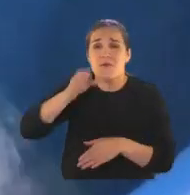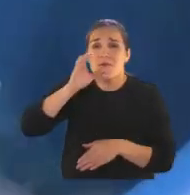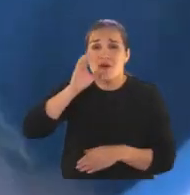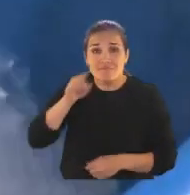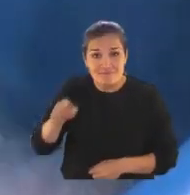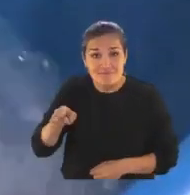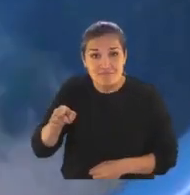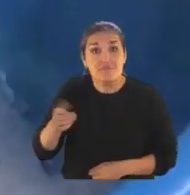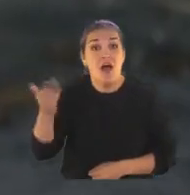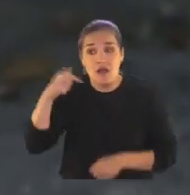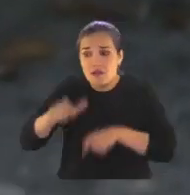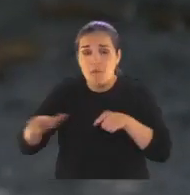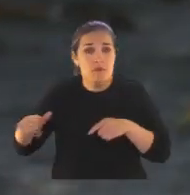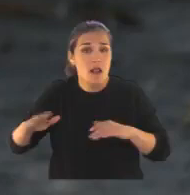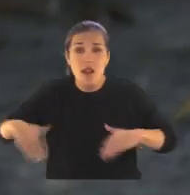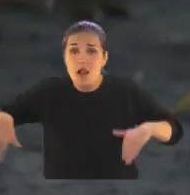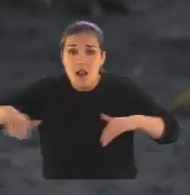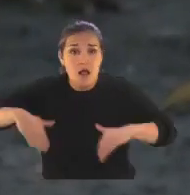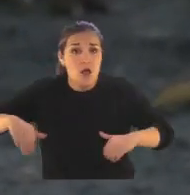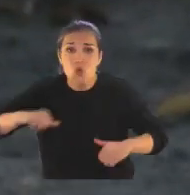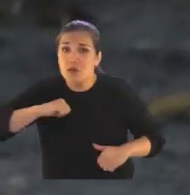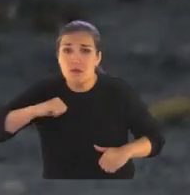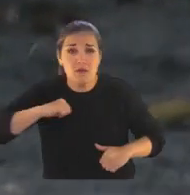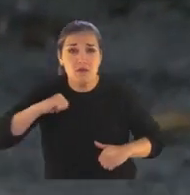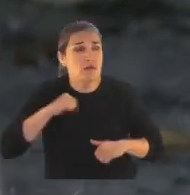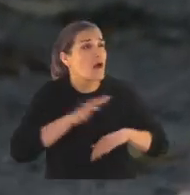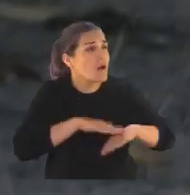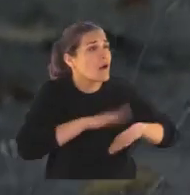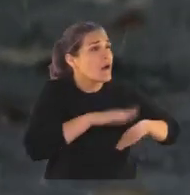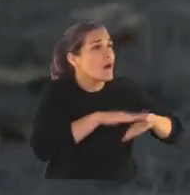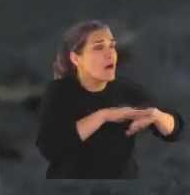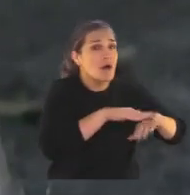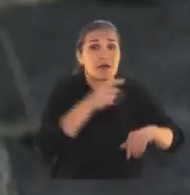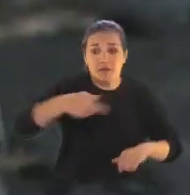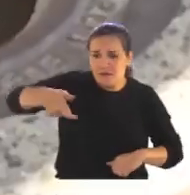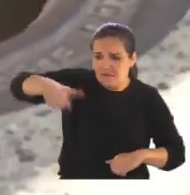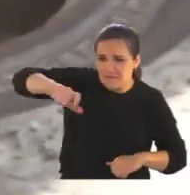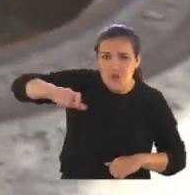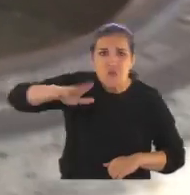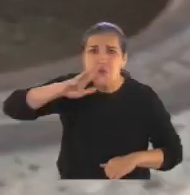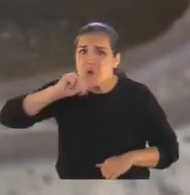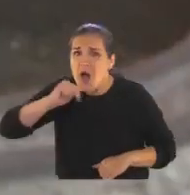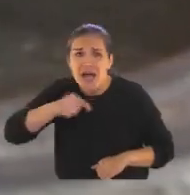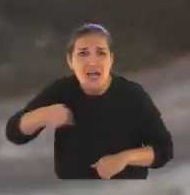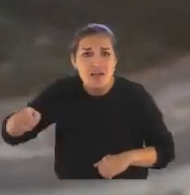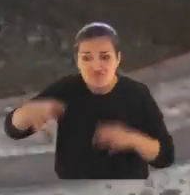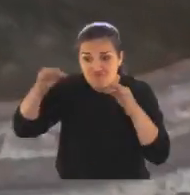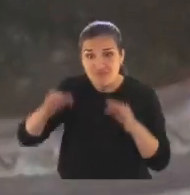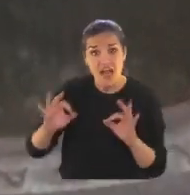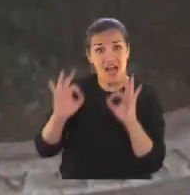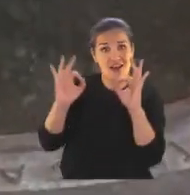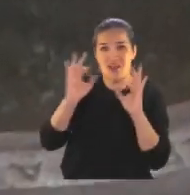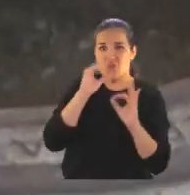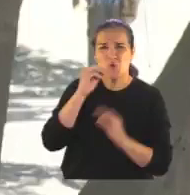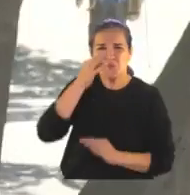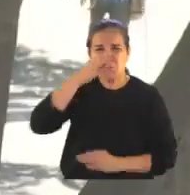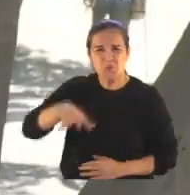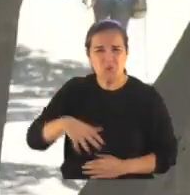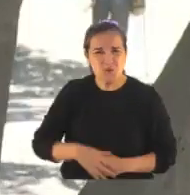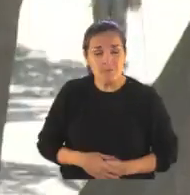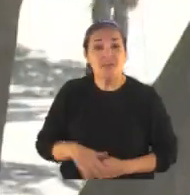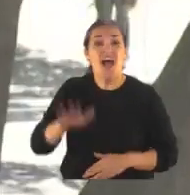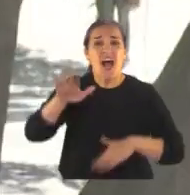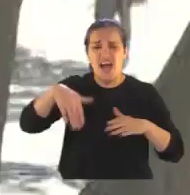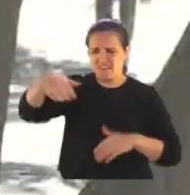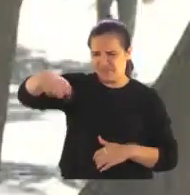Eso era lo que pedían los habitantes de Ciénaga, que no podían siquiera acercarse a la llave del agua, porque no era de la mejor calidad. A veces llega